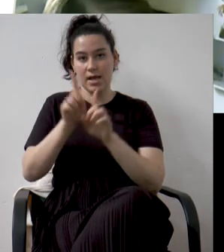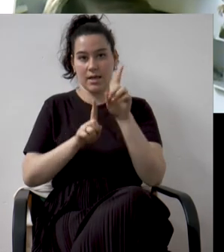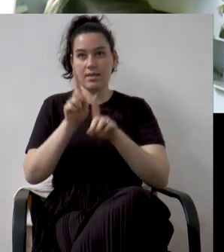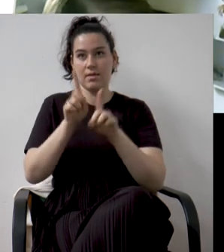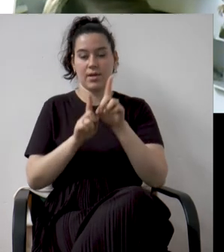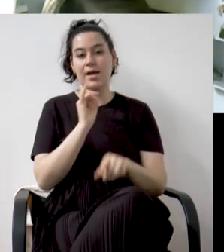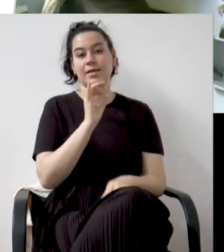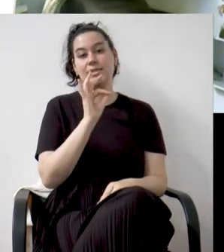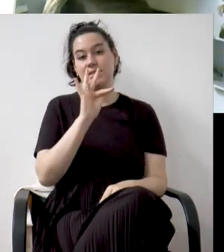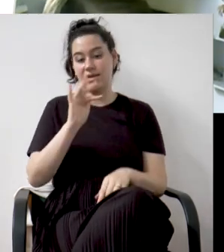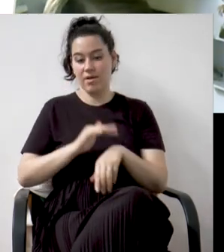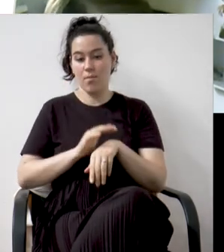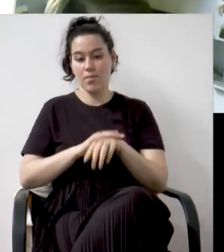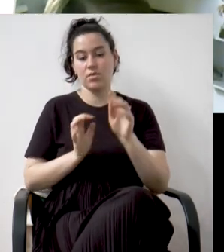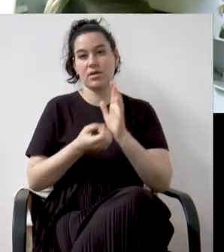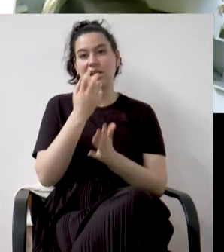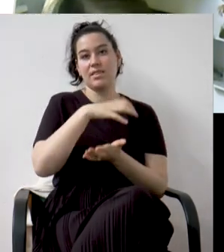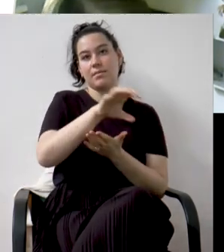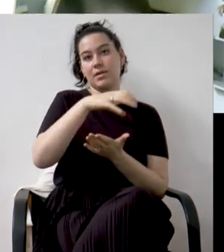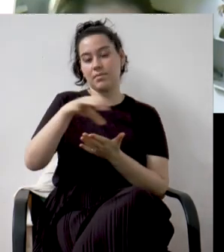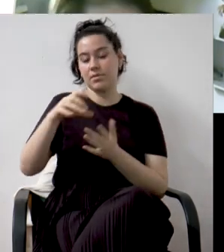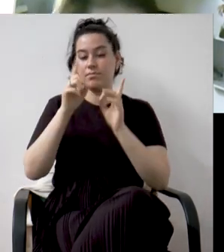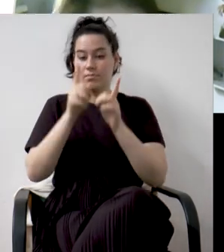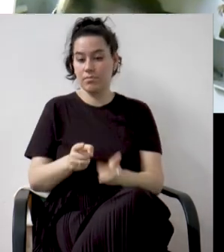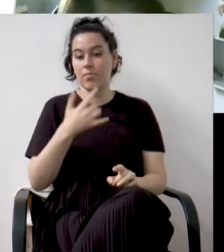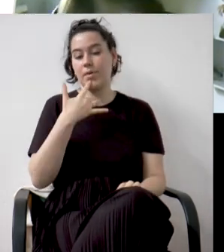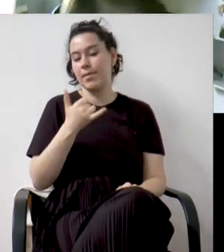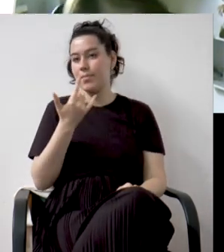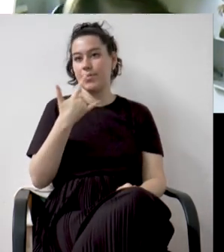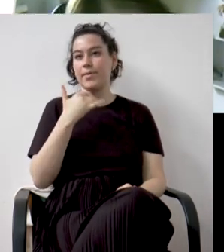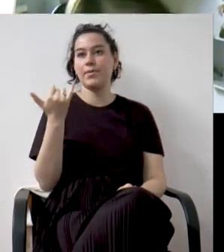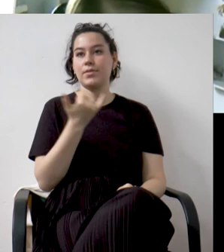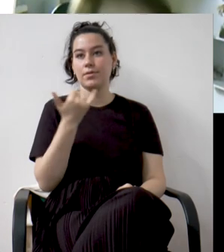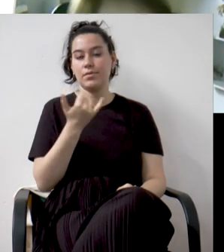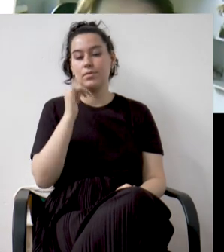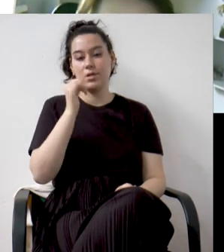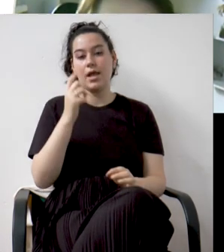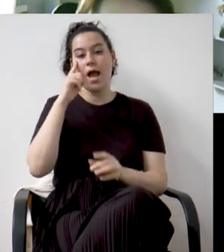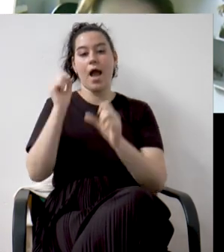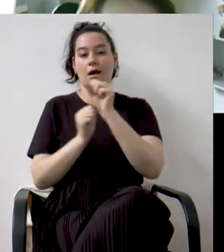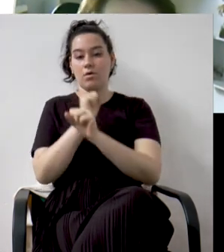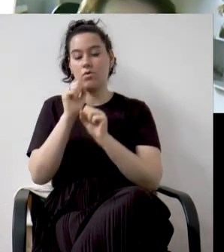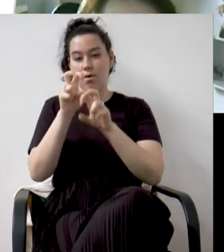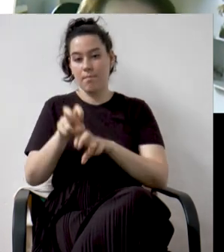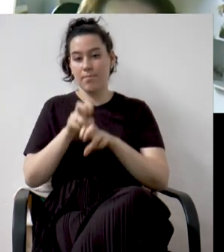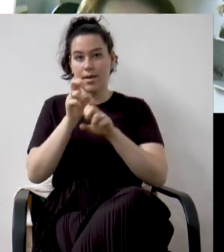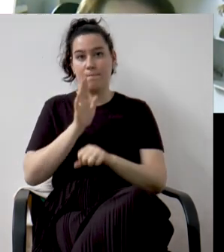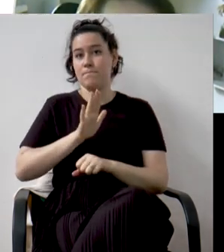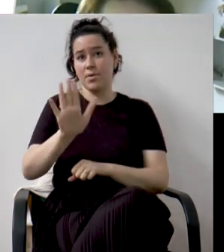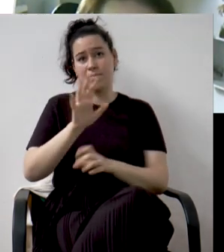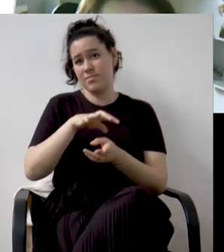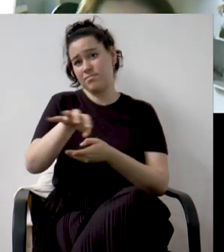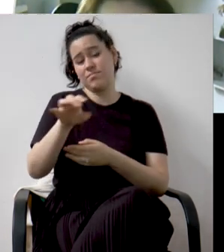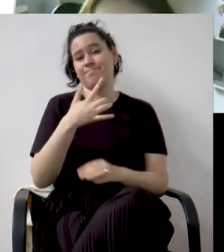de ICEFA a la hora de departamentalizarse? En el caso, les pongo un ejemplo tonto, en el caso de agronomía, es la propia agronomía, en